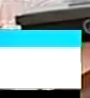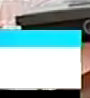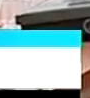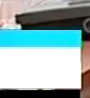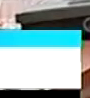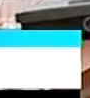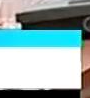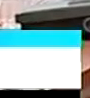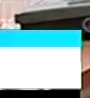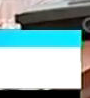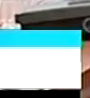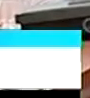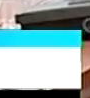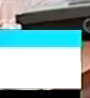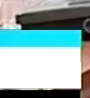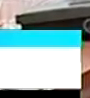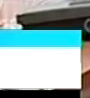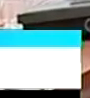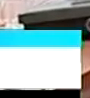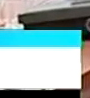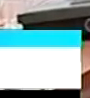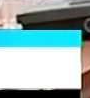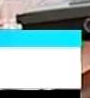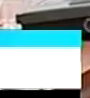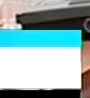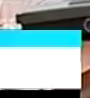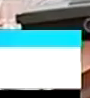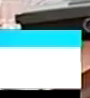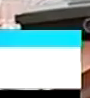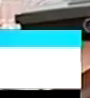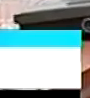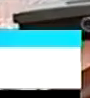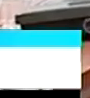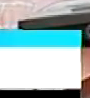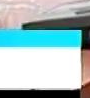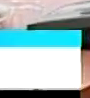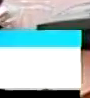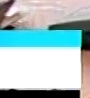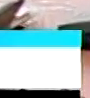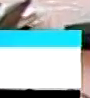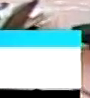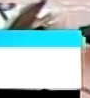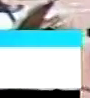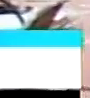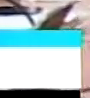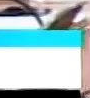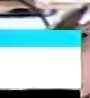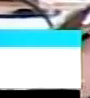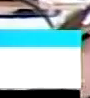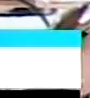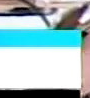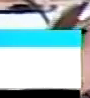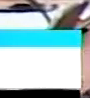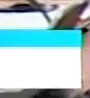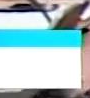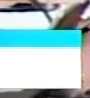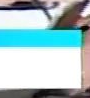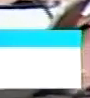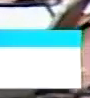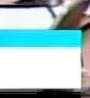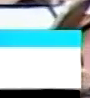Toda esta normativa, todo este desarrollo de procesos de saneamiento físico legal se desarrolla bajo el marco normativo